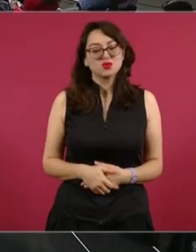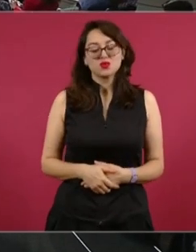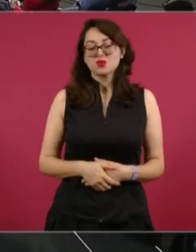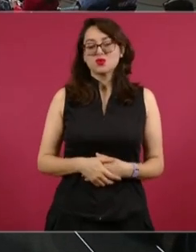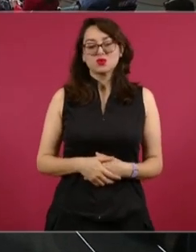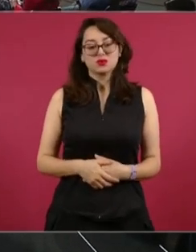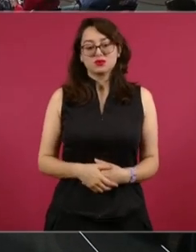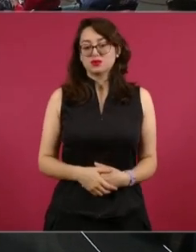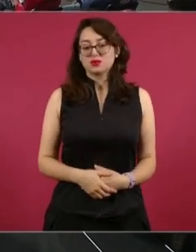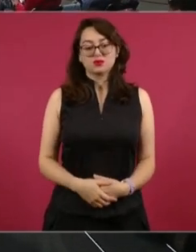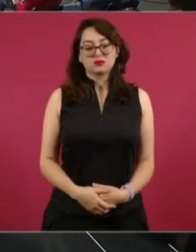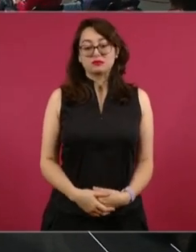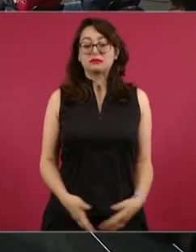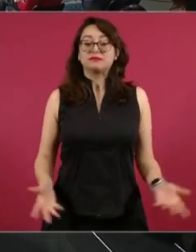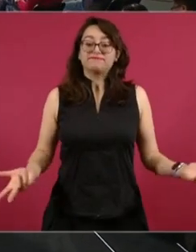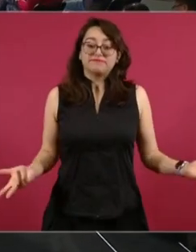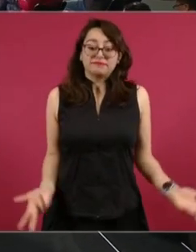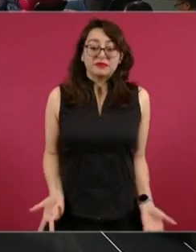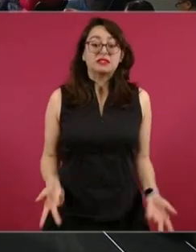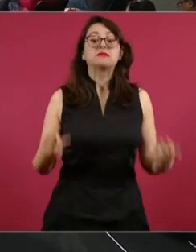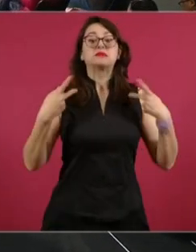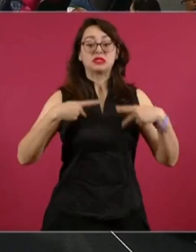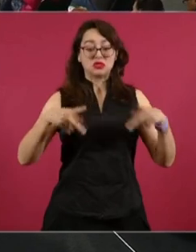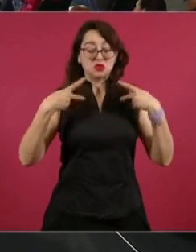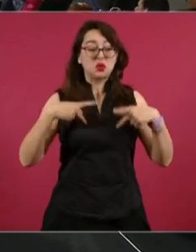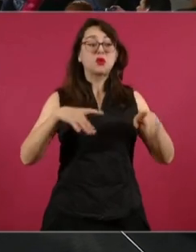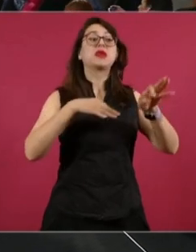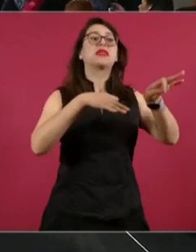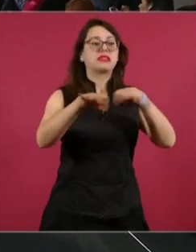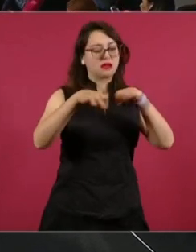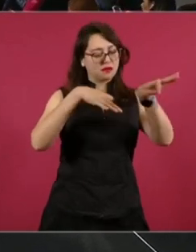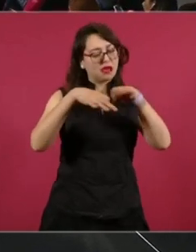Aún así, tratándose de los trabajadores, dijimos, bueno,